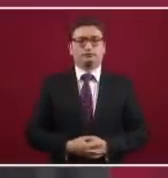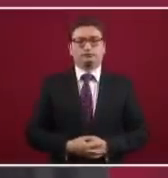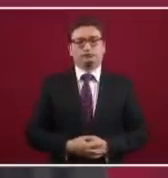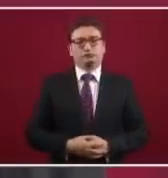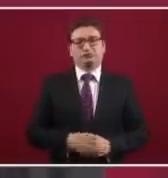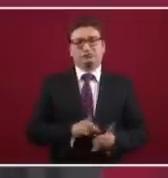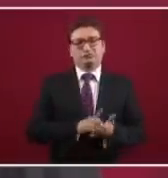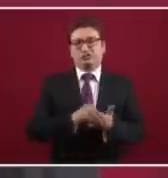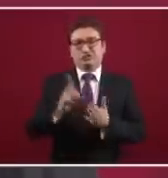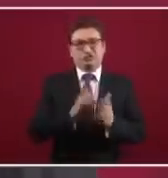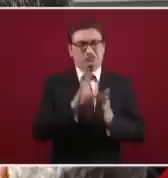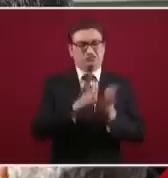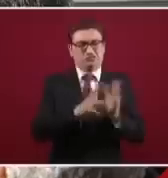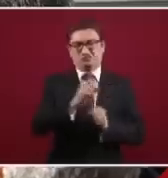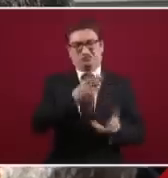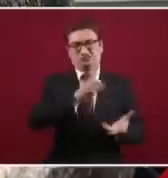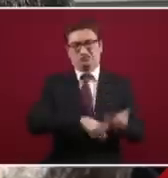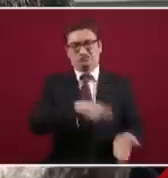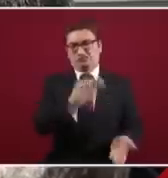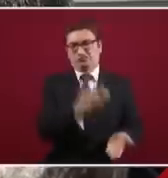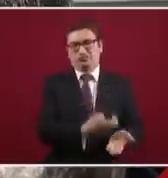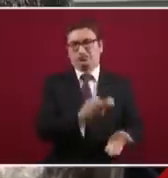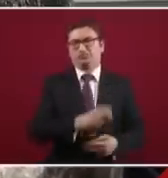derecho consagrado en la Constitución.